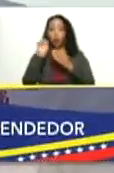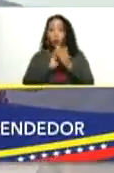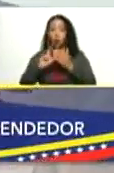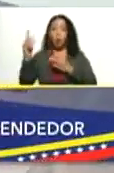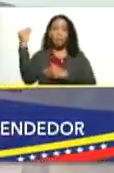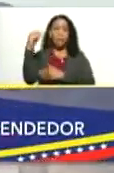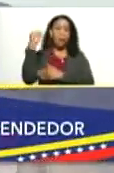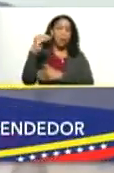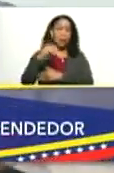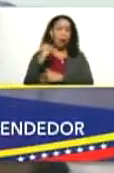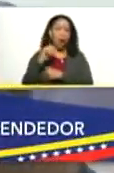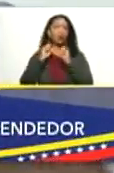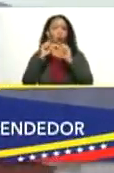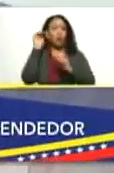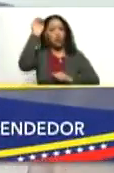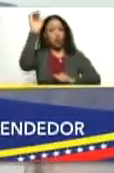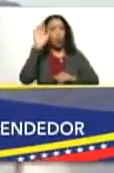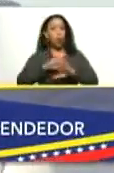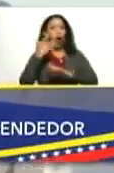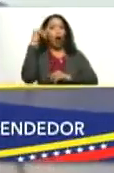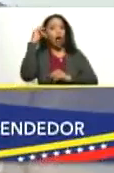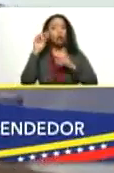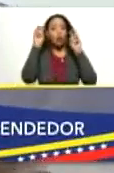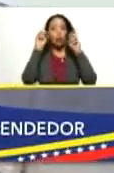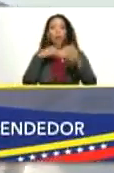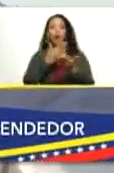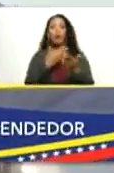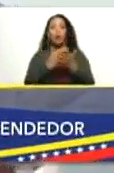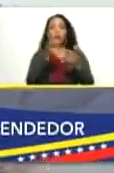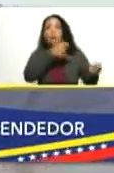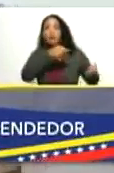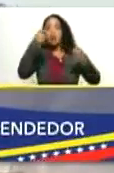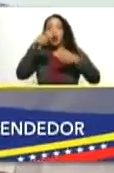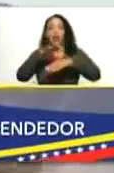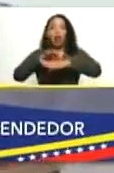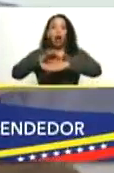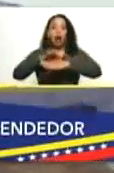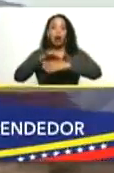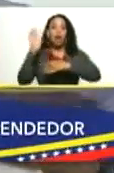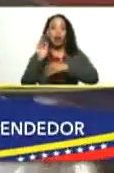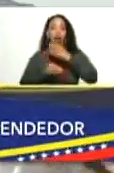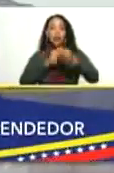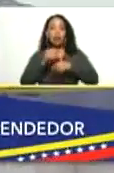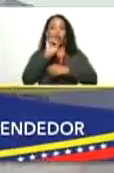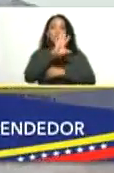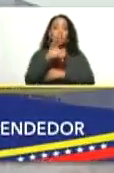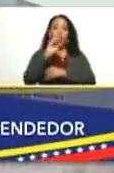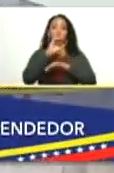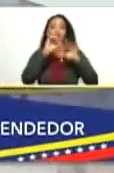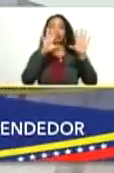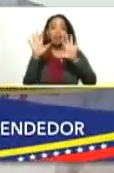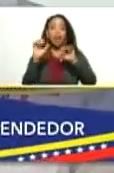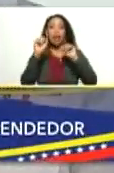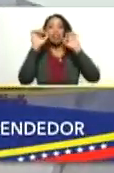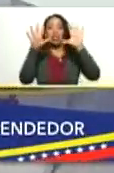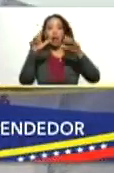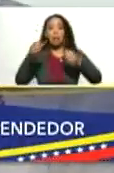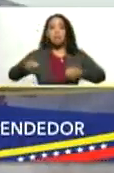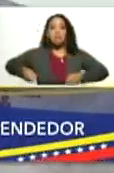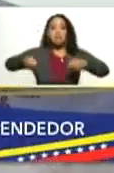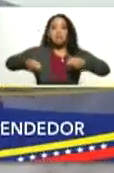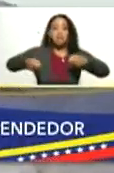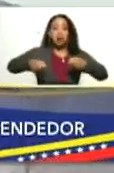hay una nueva propuesta para el traslado de la carga. Entonces, esa gente viene y se lleva 5, 6, 10 maletas